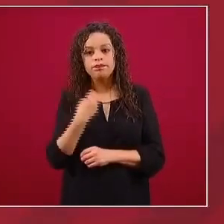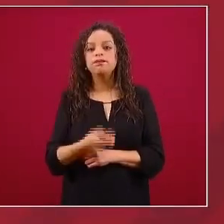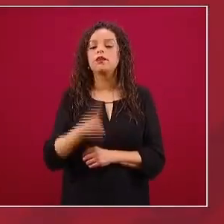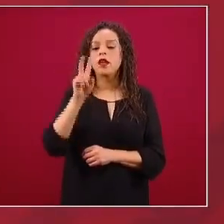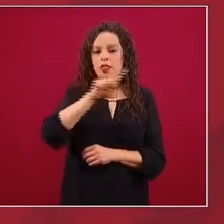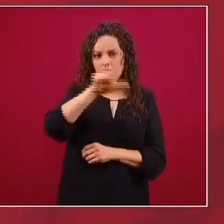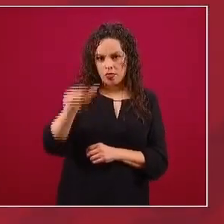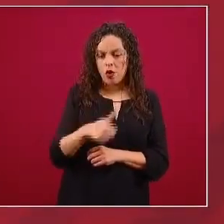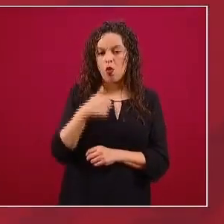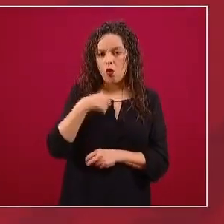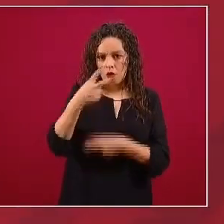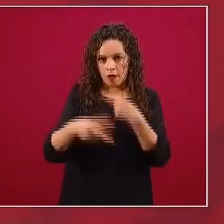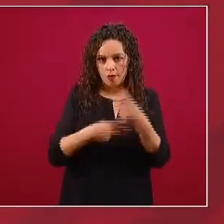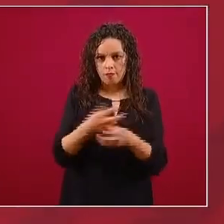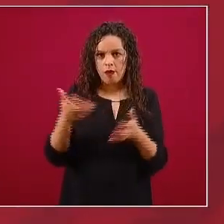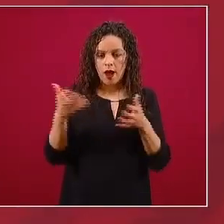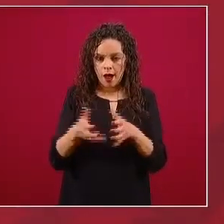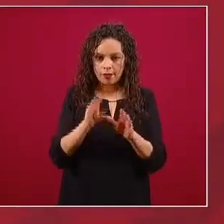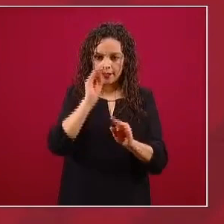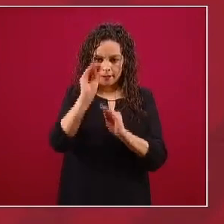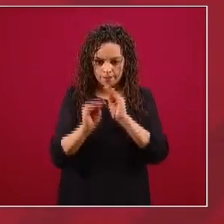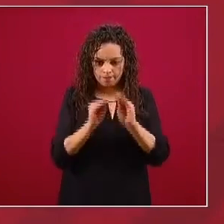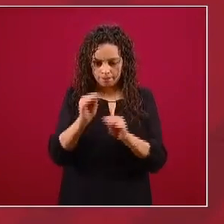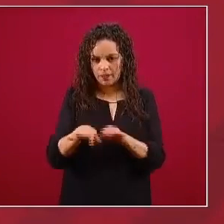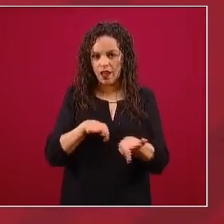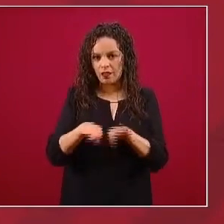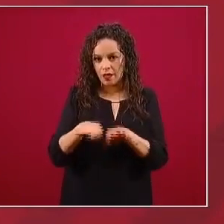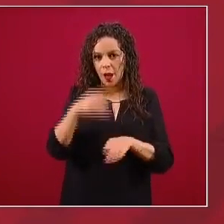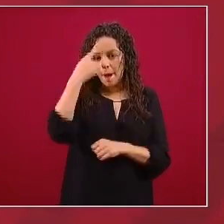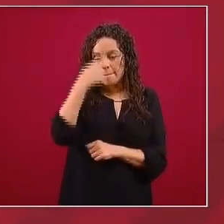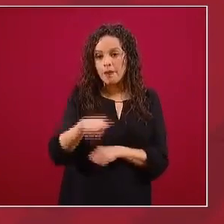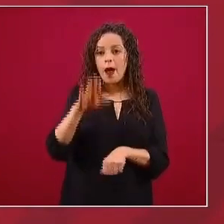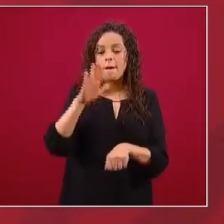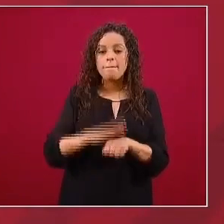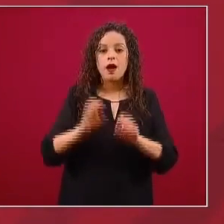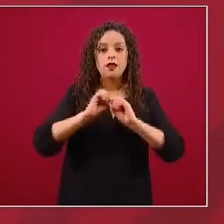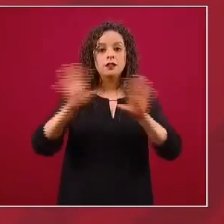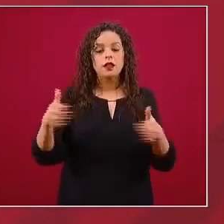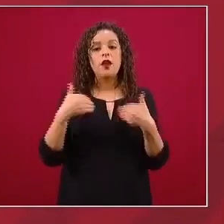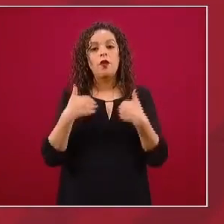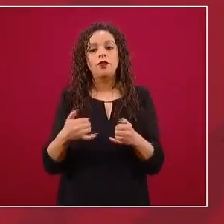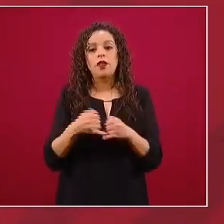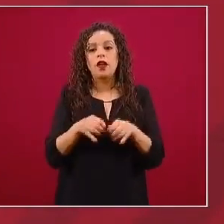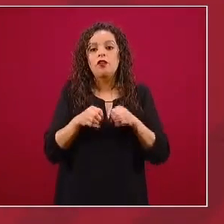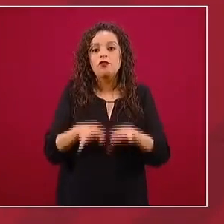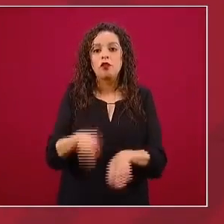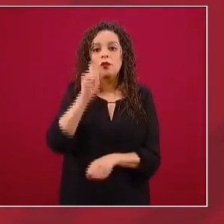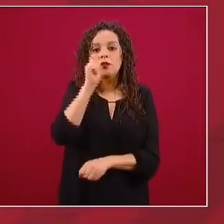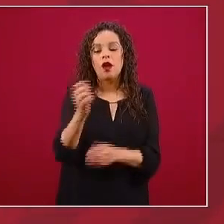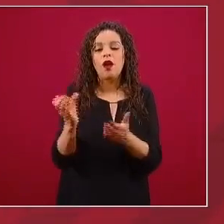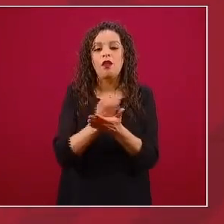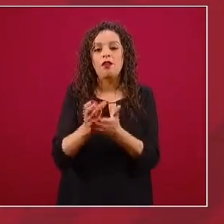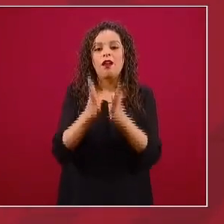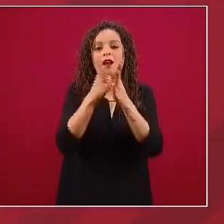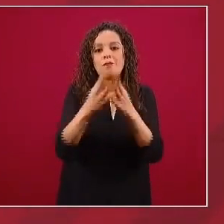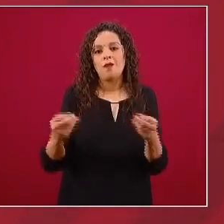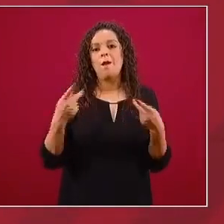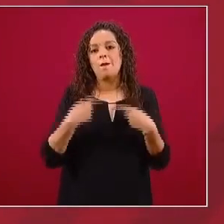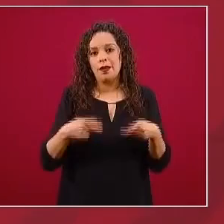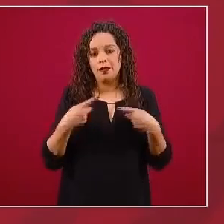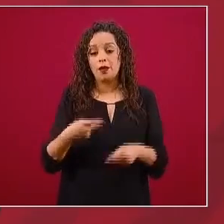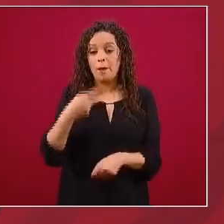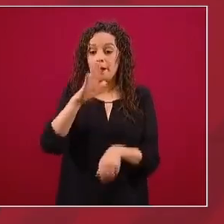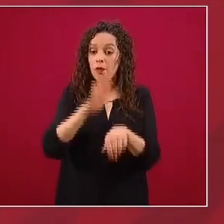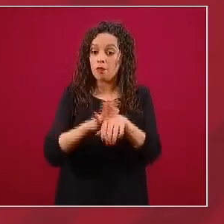en eso para tener detalles sobre la recuperación y sobre todo lo que resulta importante es